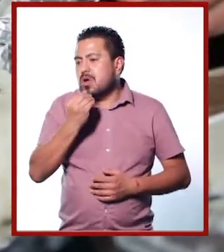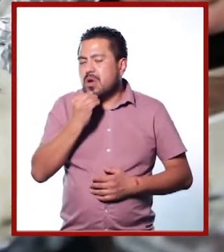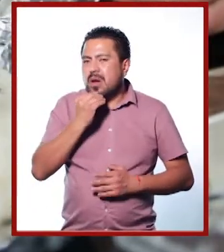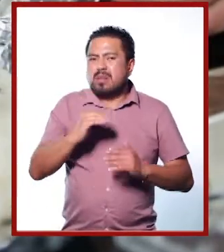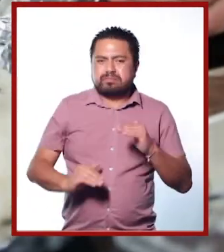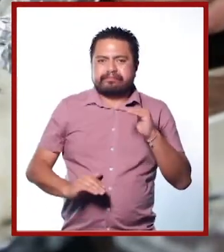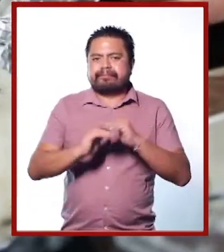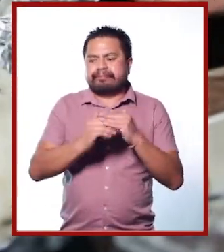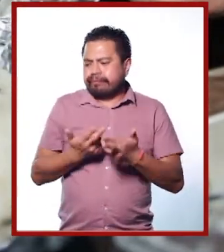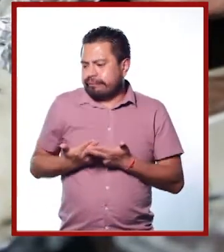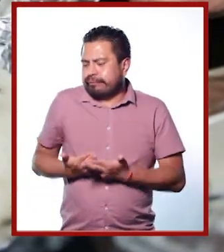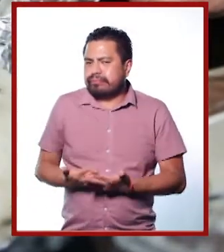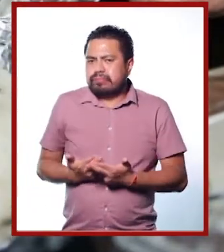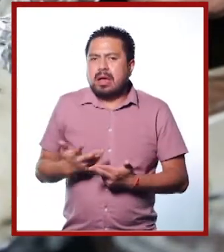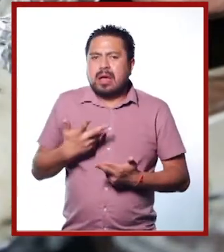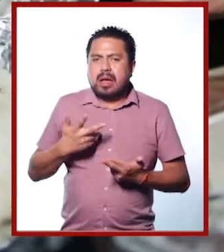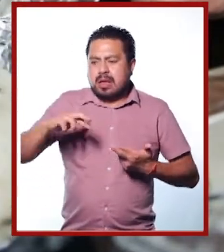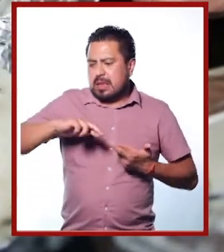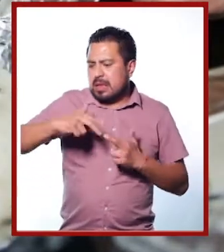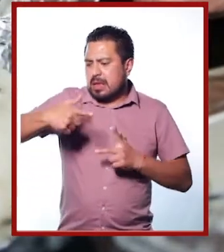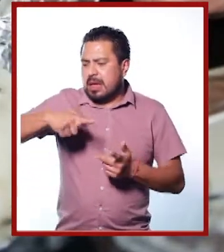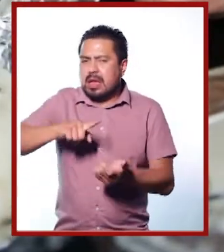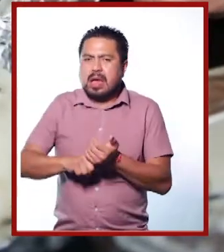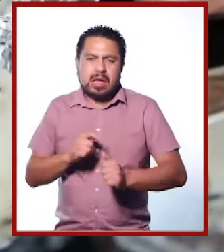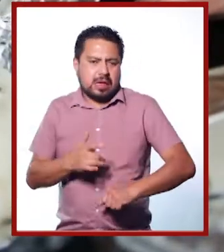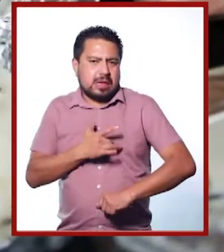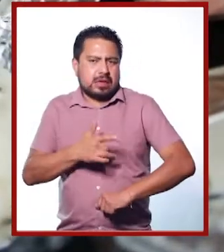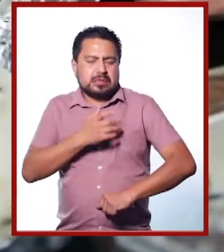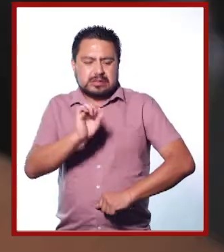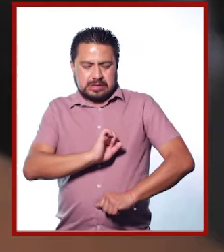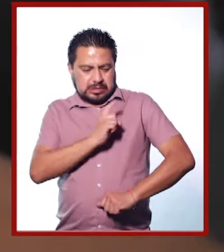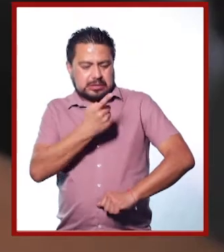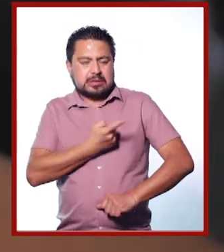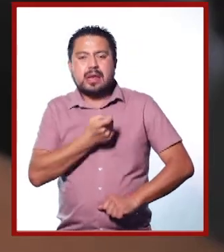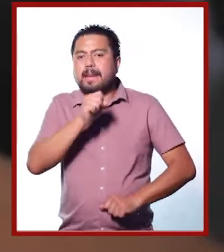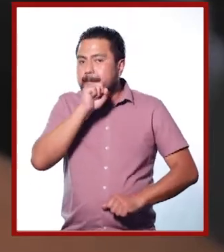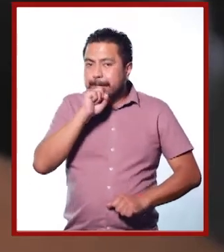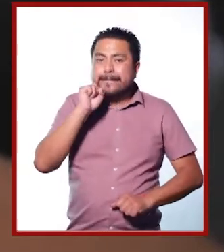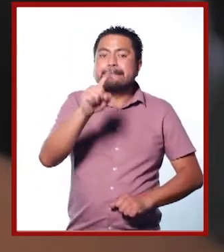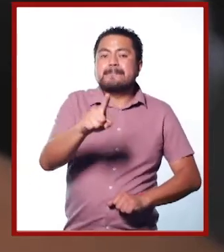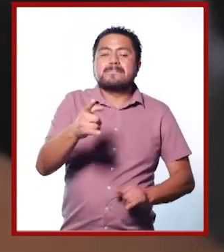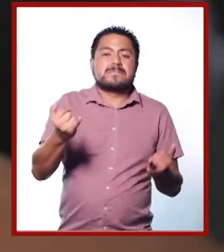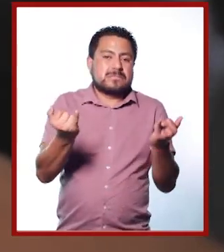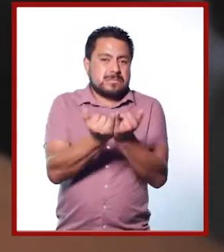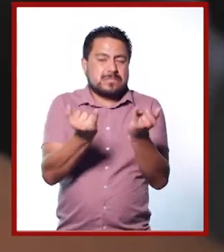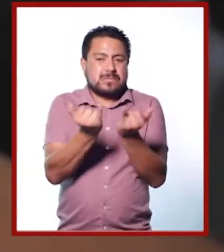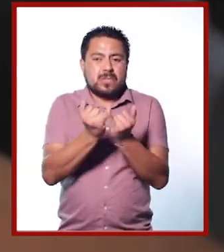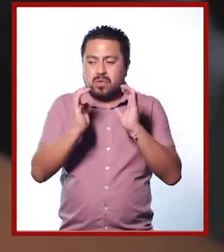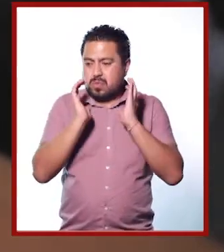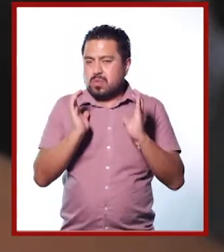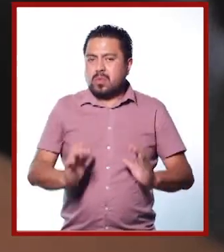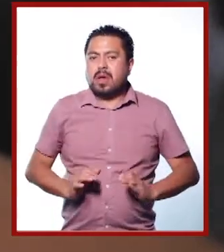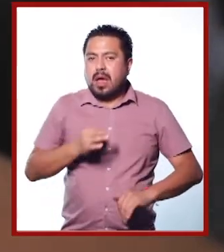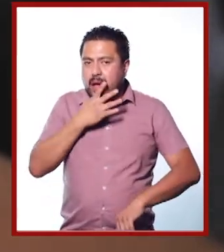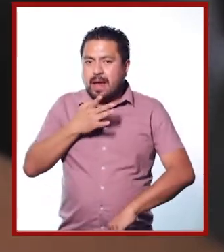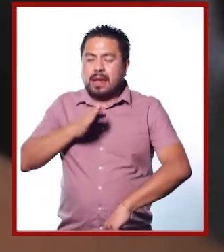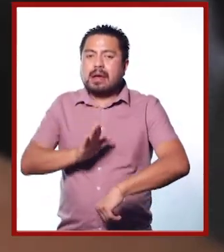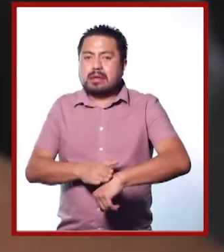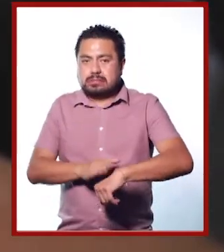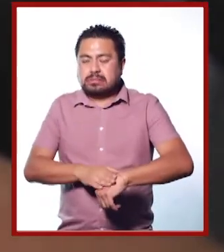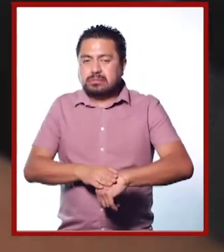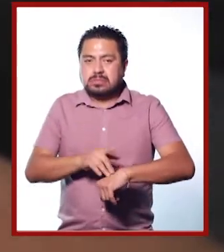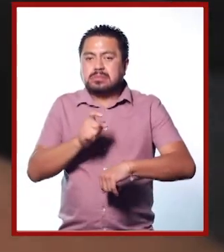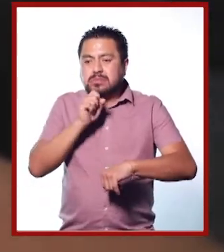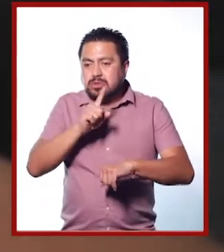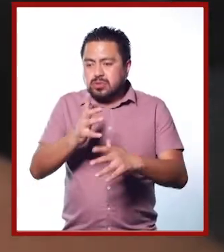comer mucho, hay una alteración en su estado de salud y también, bueno, lo que el cuerpo también habla